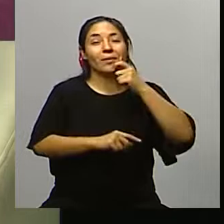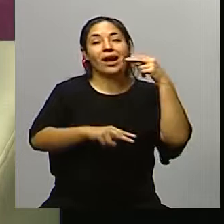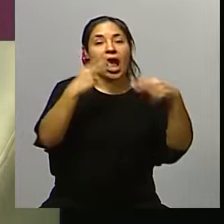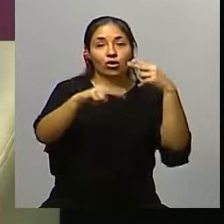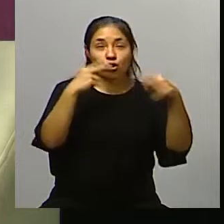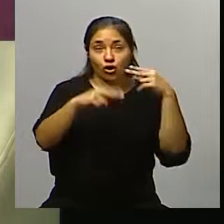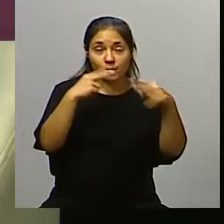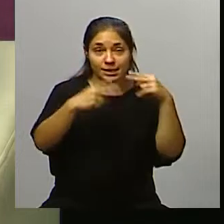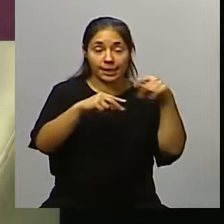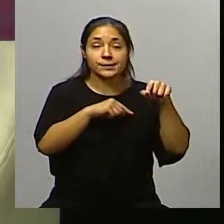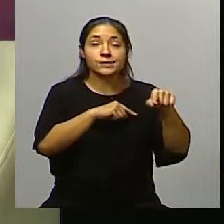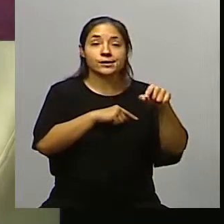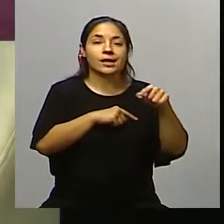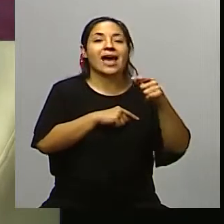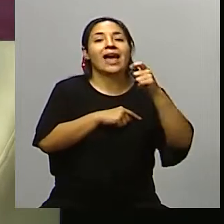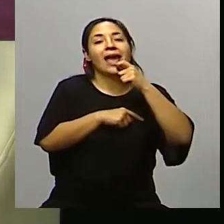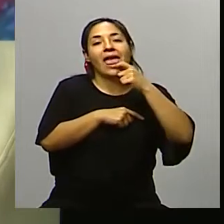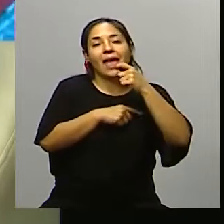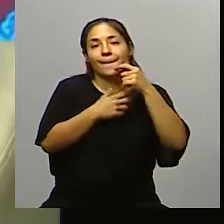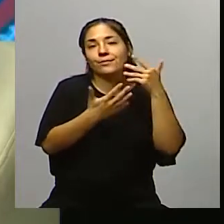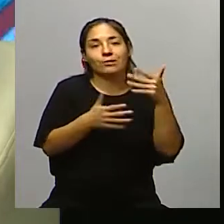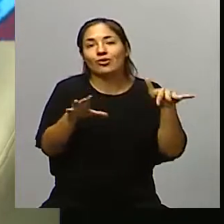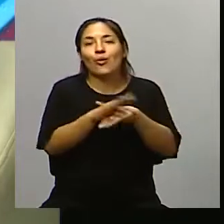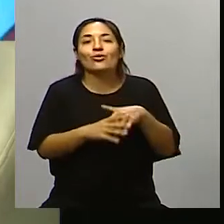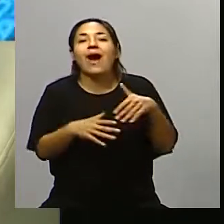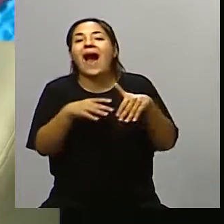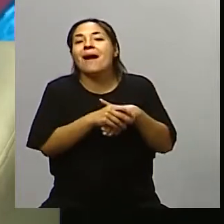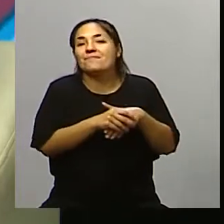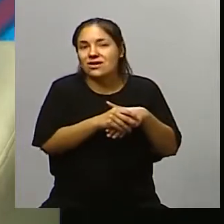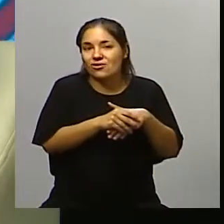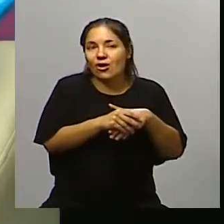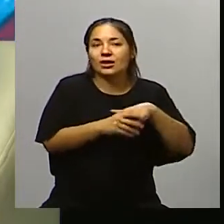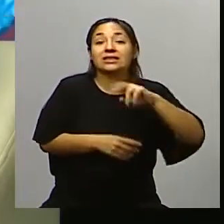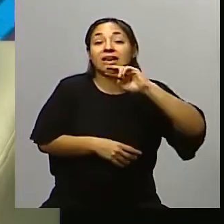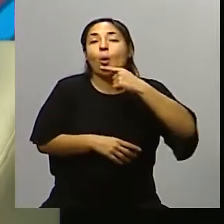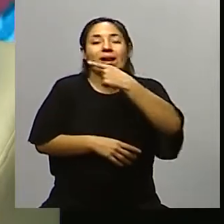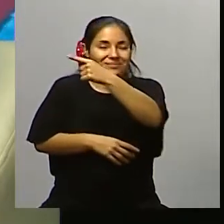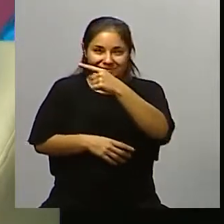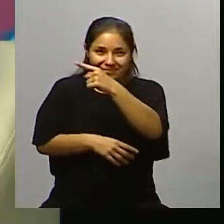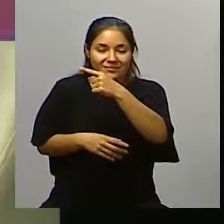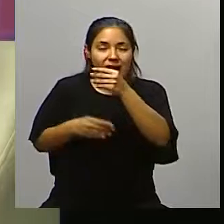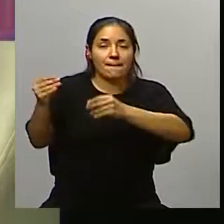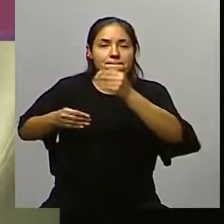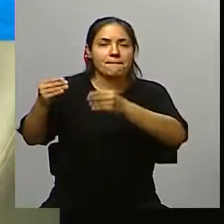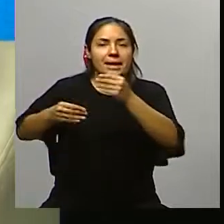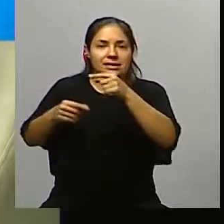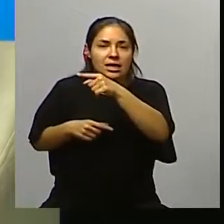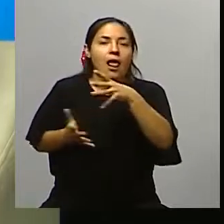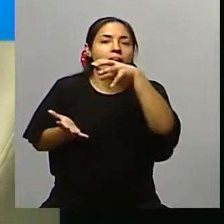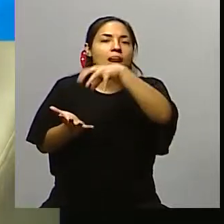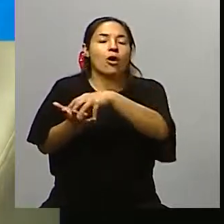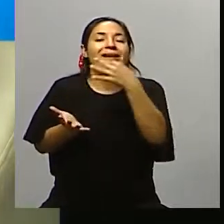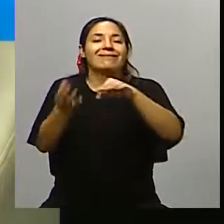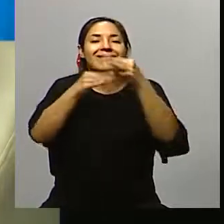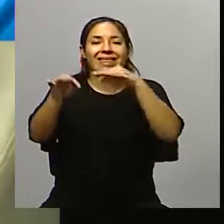ejemplo, y tomo referencia porque tengo un amigo, ¿no?, en esta provincia, en San Juan, que tiene una empresa, un local que